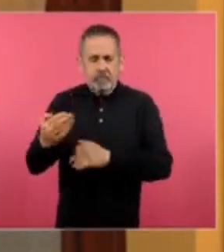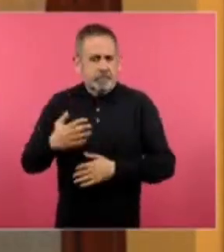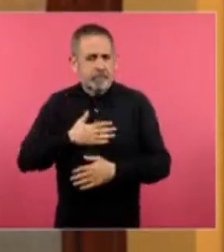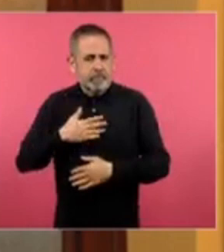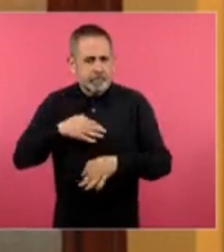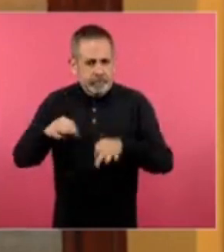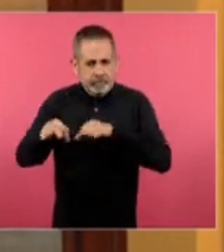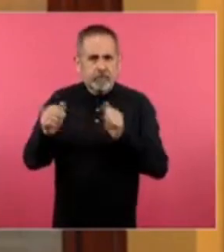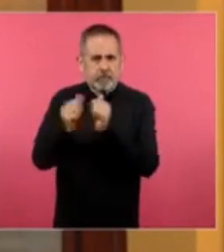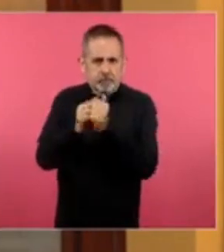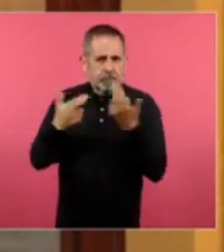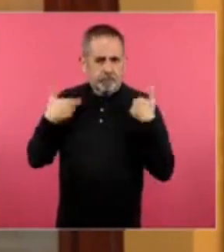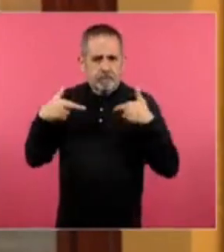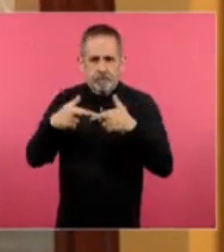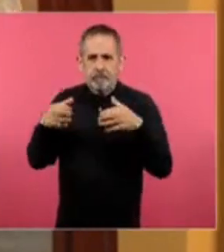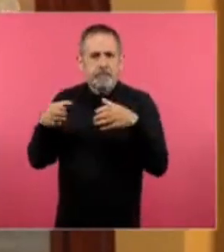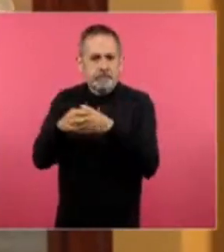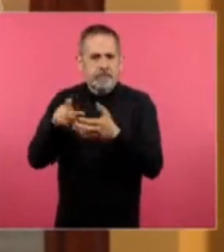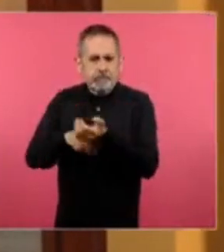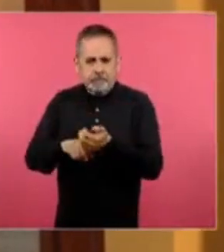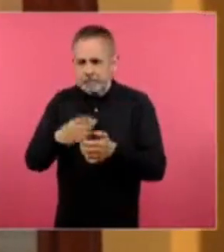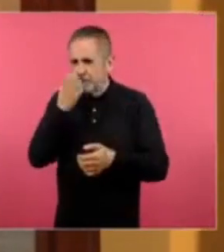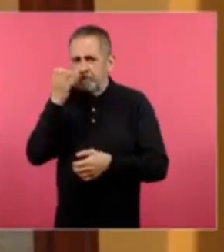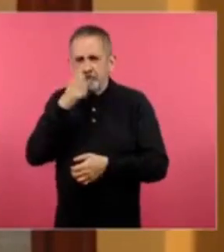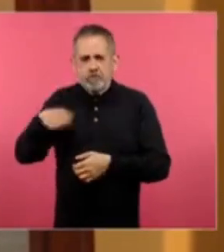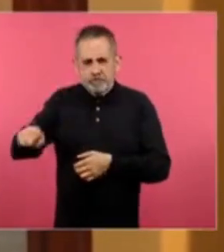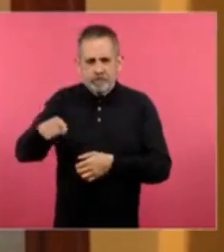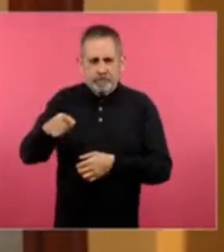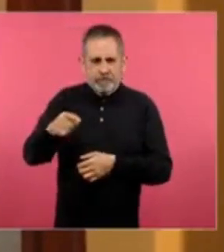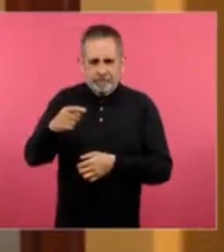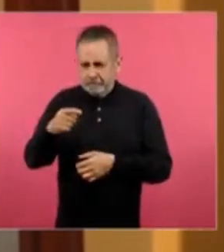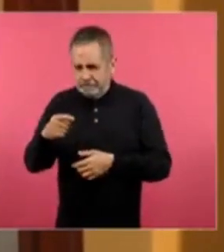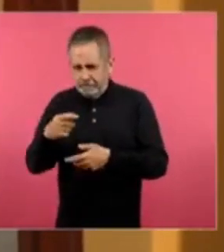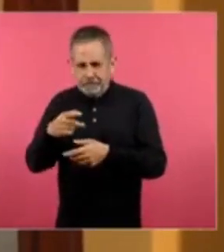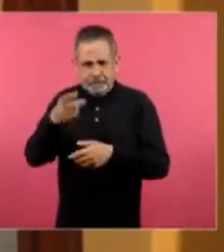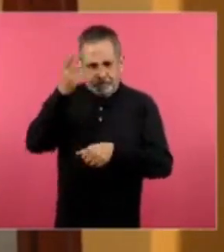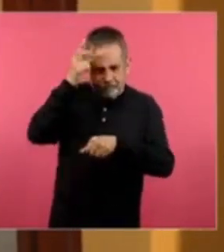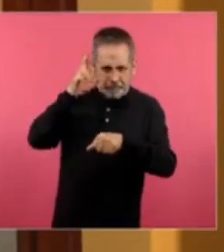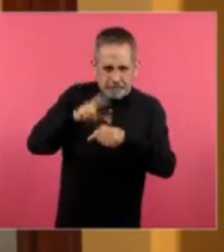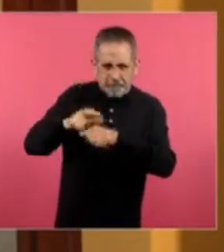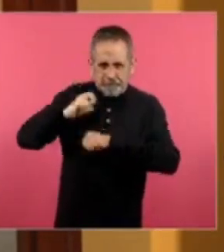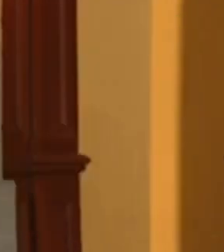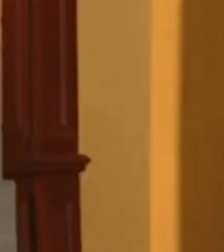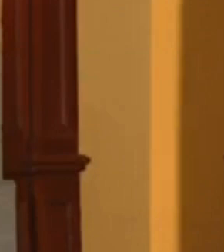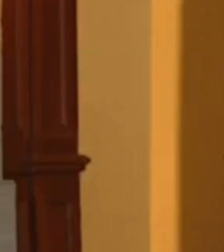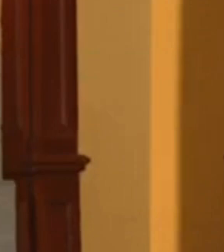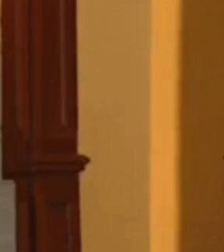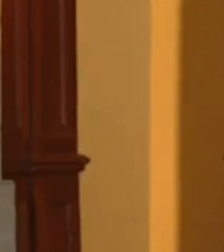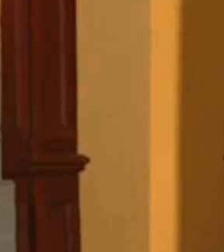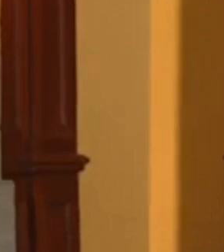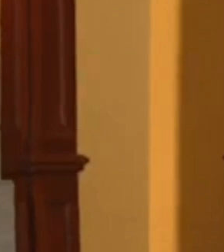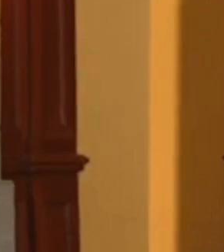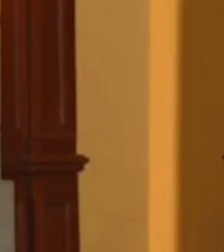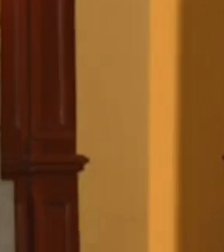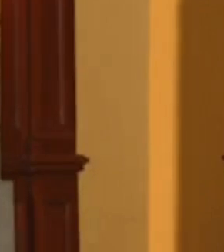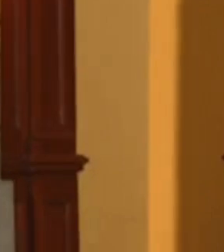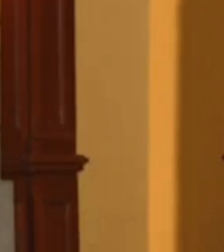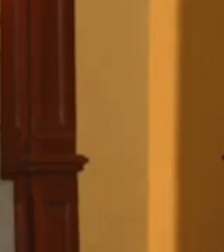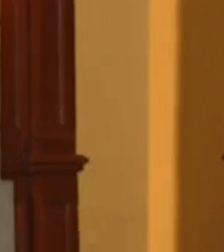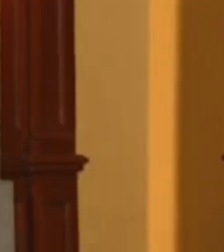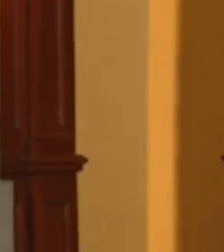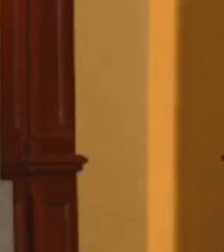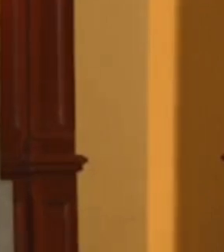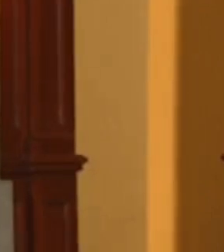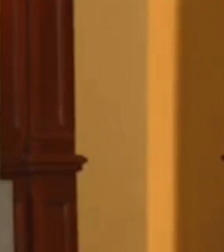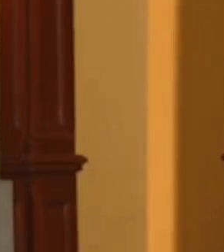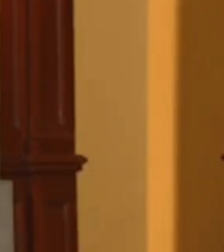trabajando como maestro en una escuela tridocente y era director comisionado. Y entonces la niña muy espantada me dijo, maestro, yo